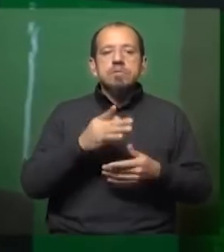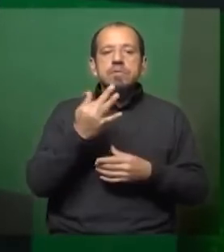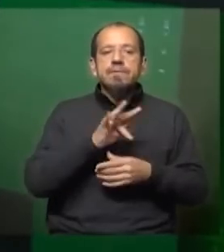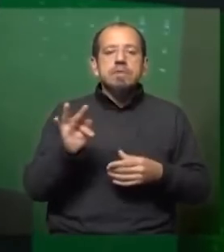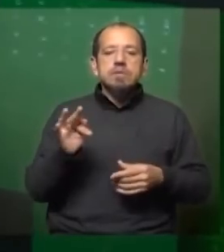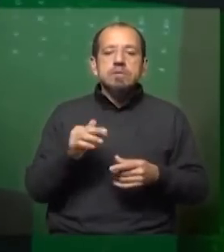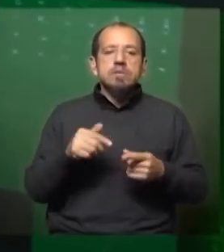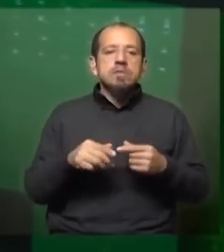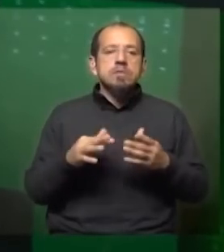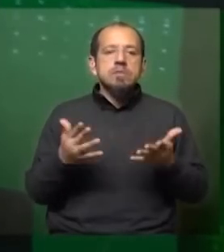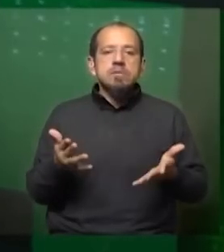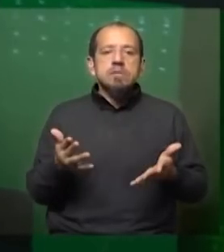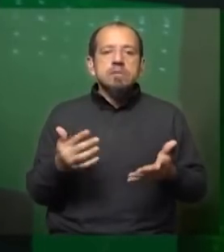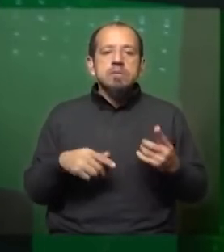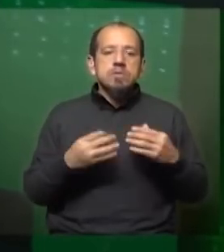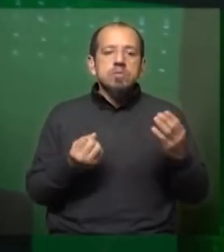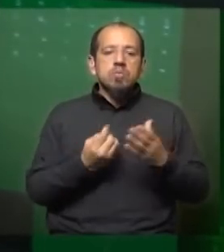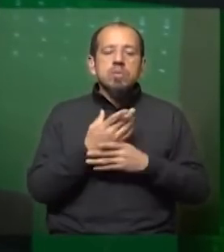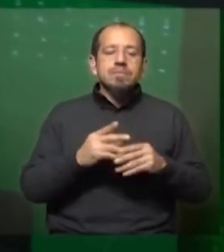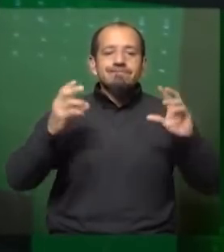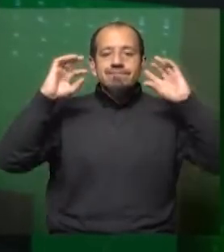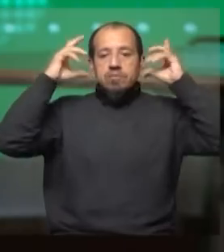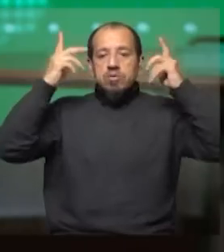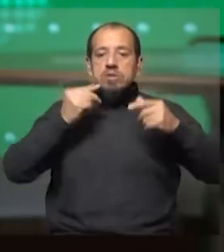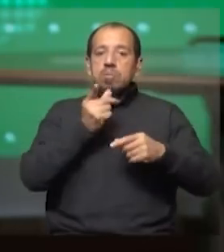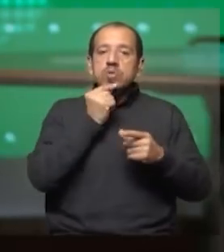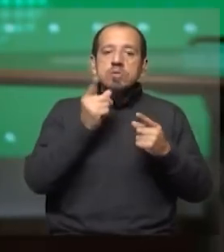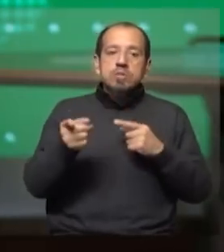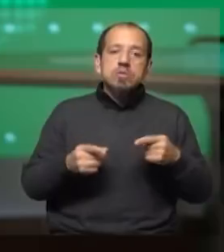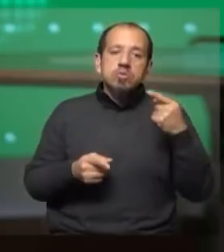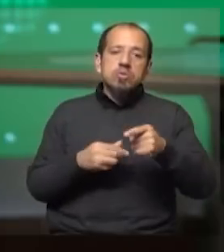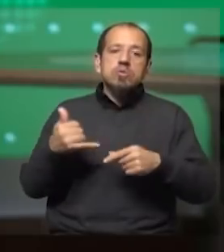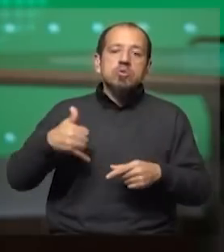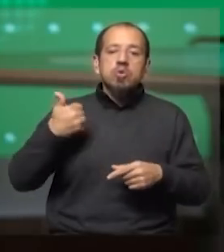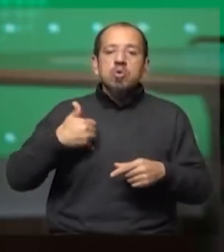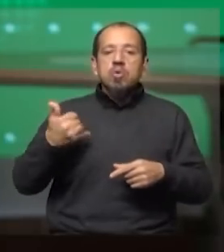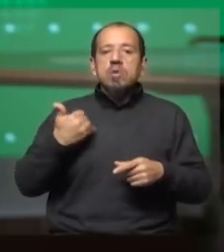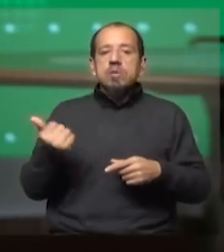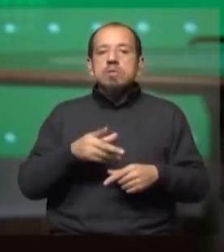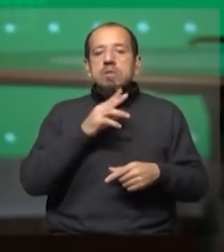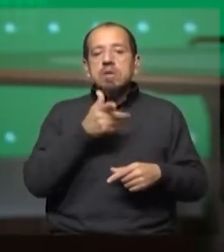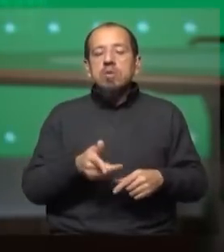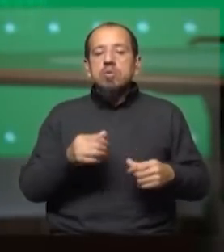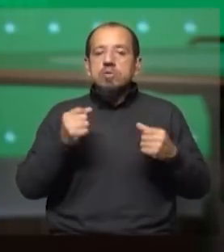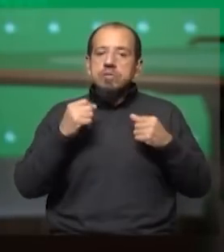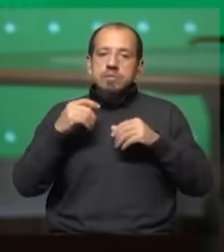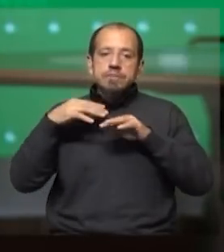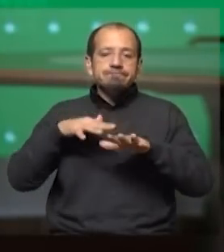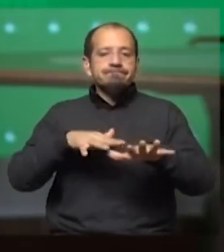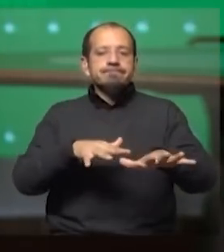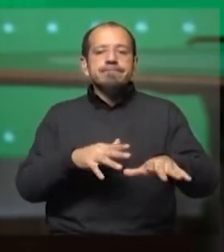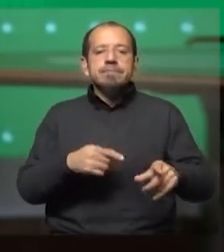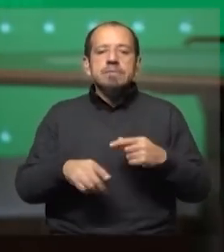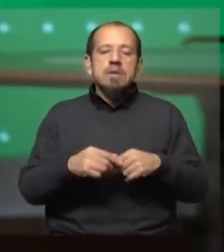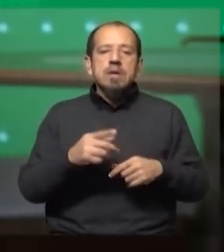a partir de un hecho que no es nuevo la violencia policial contra jóvenes preferentemente de origen migrante